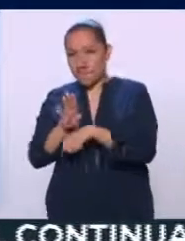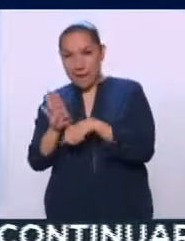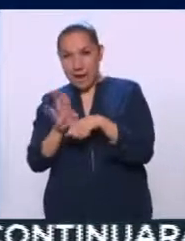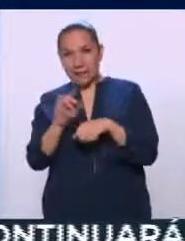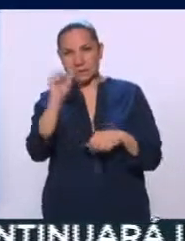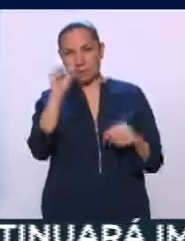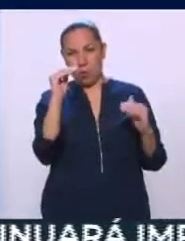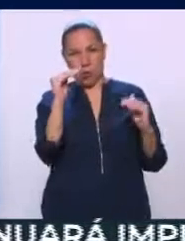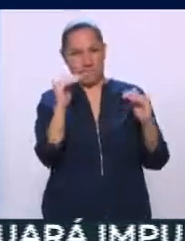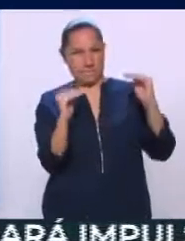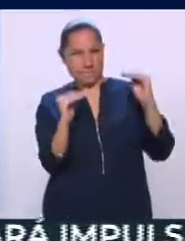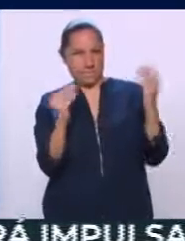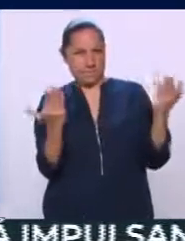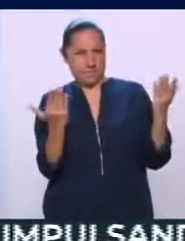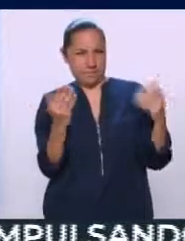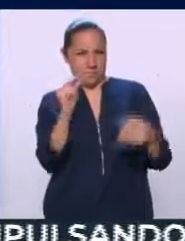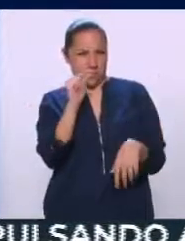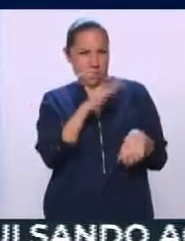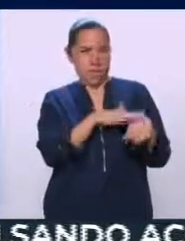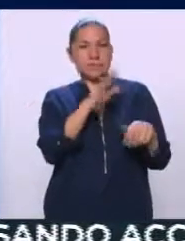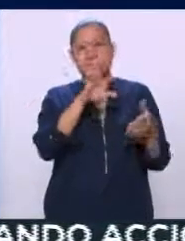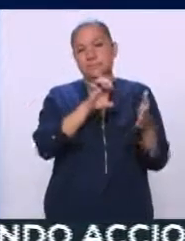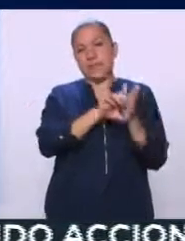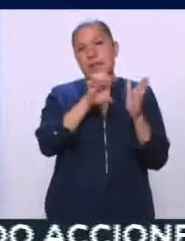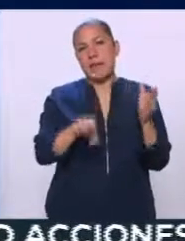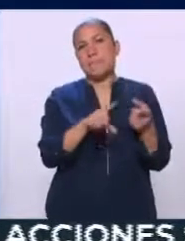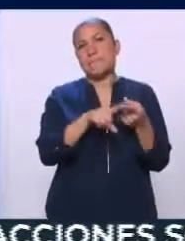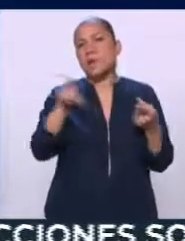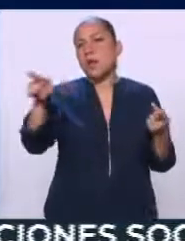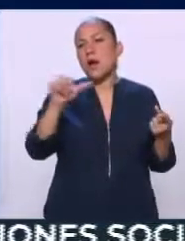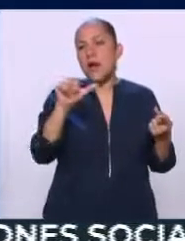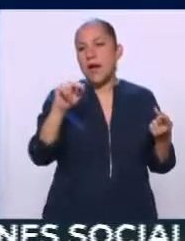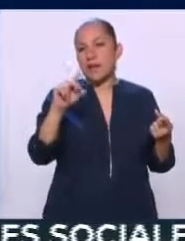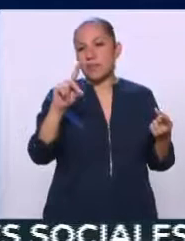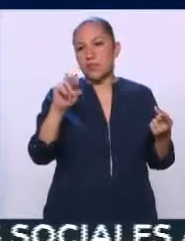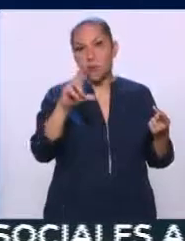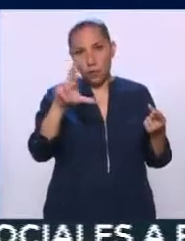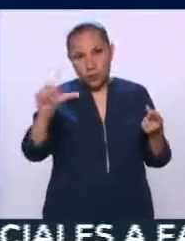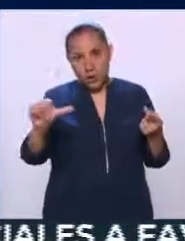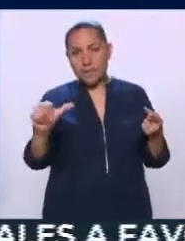por ejemplo, bueno, no los chiquititos tipo Andorra o